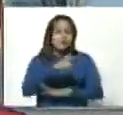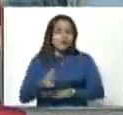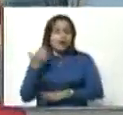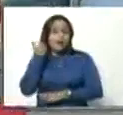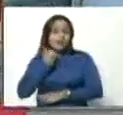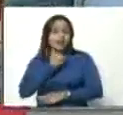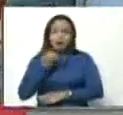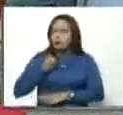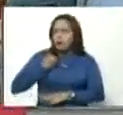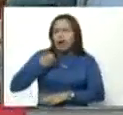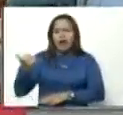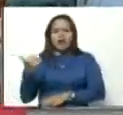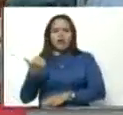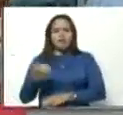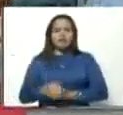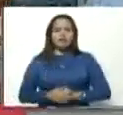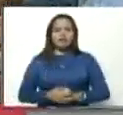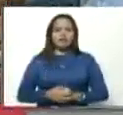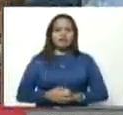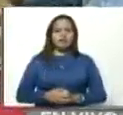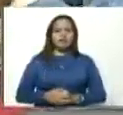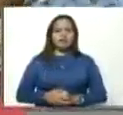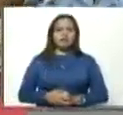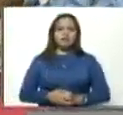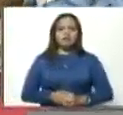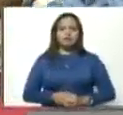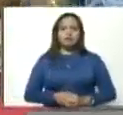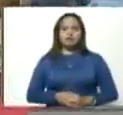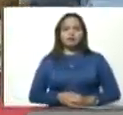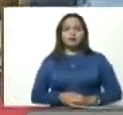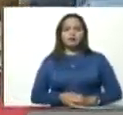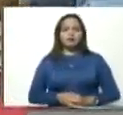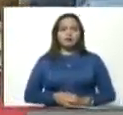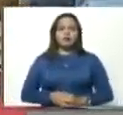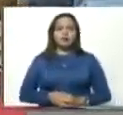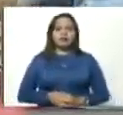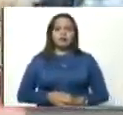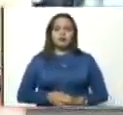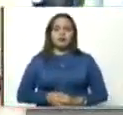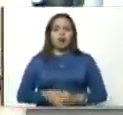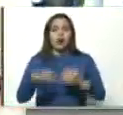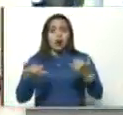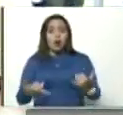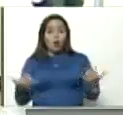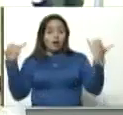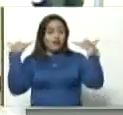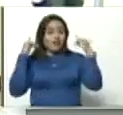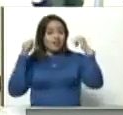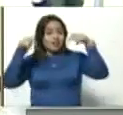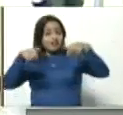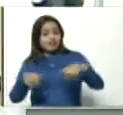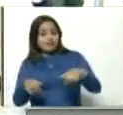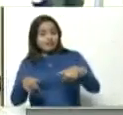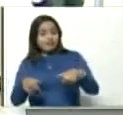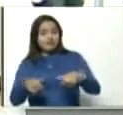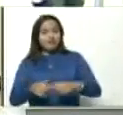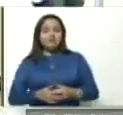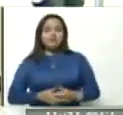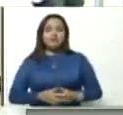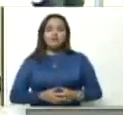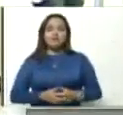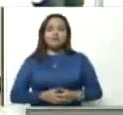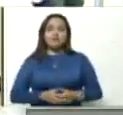por otros motivos de consulta. Entonces, bueno, nos encontramos acá de fiesta con